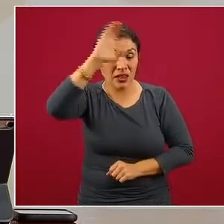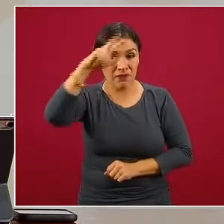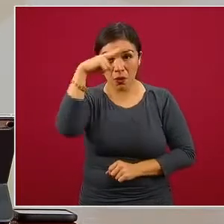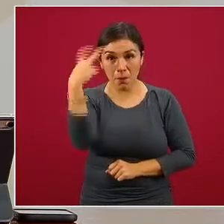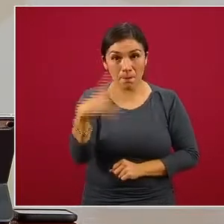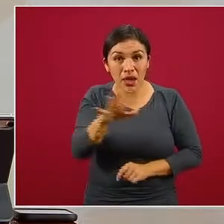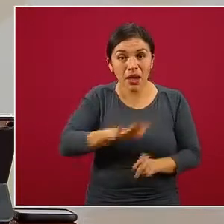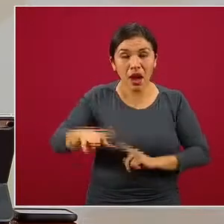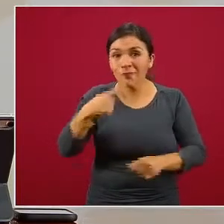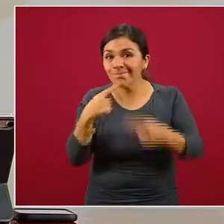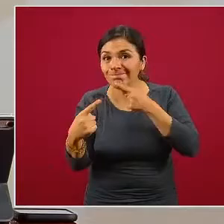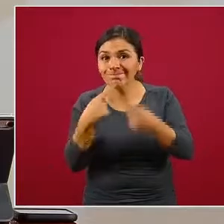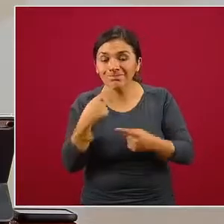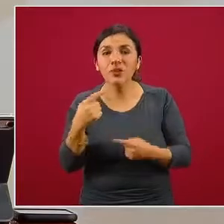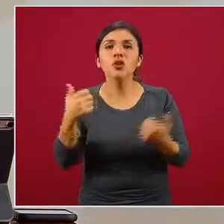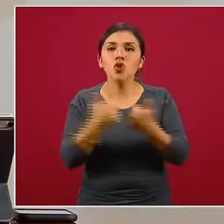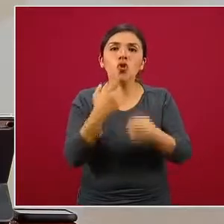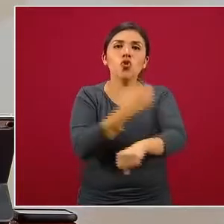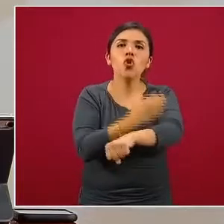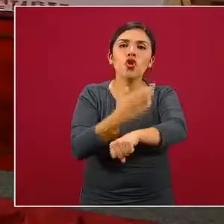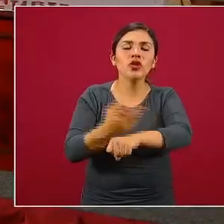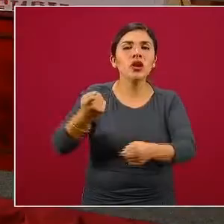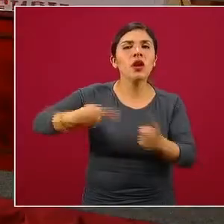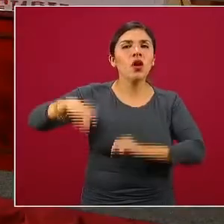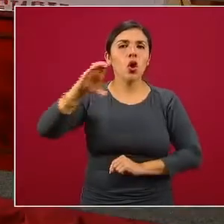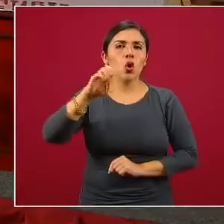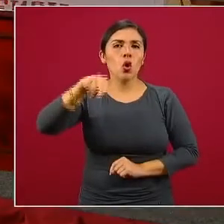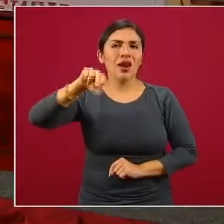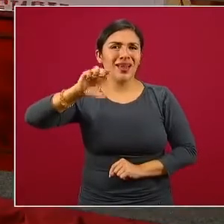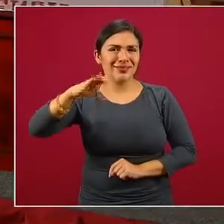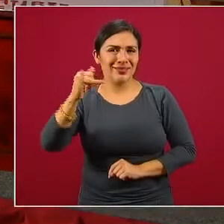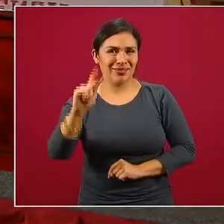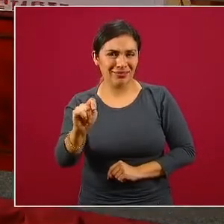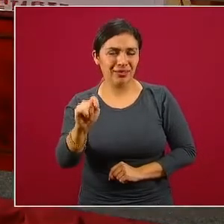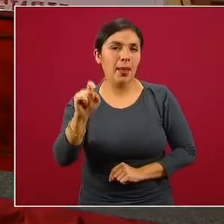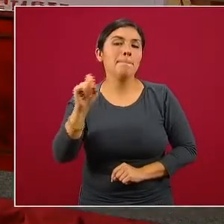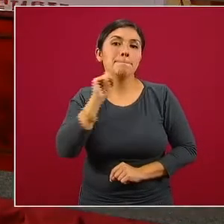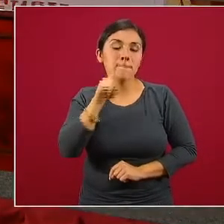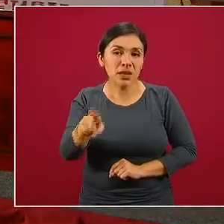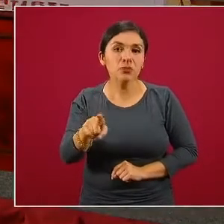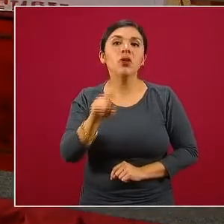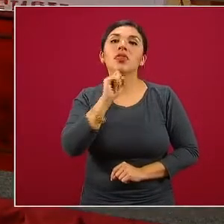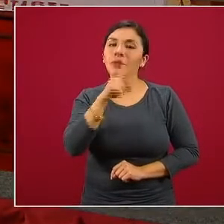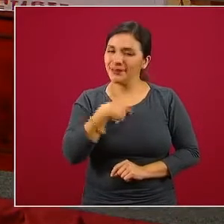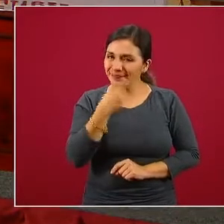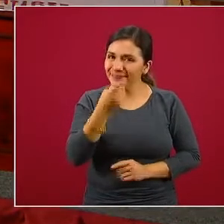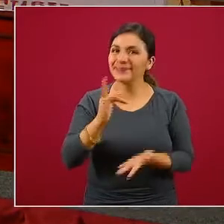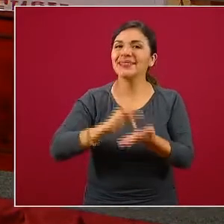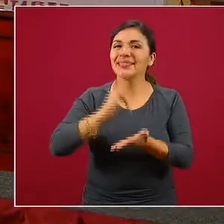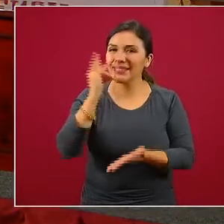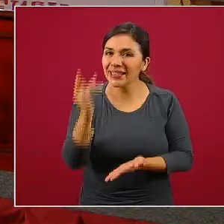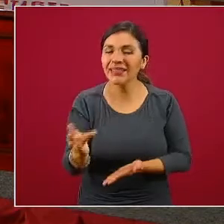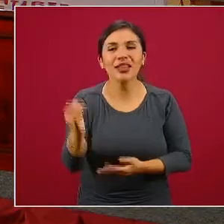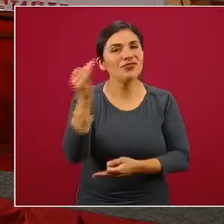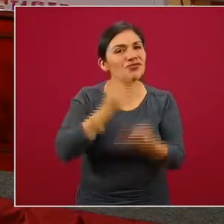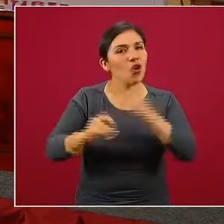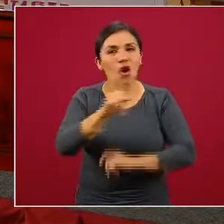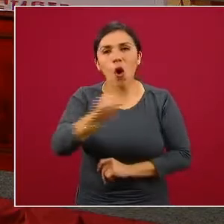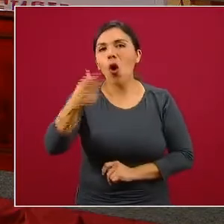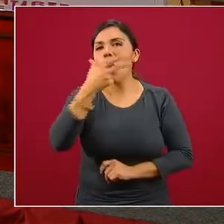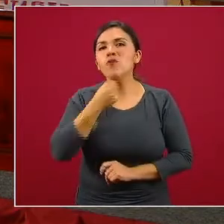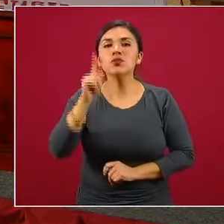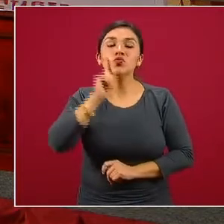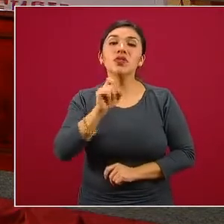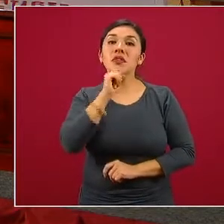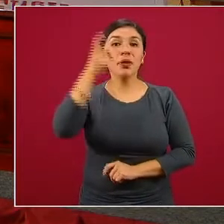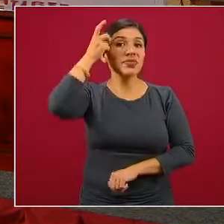mexicana que coordina el Consejo Nacional de Ciencia y Tecnología, y nuestro agradecimiento a todas y todos ellos y a la